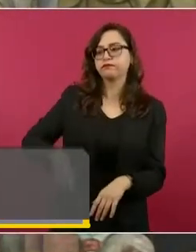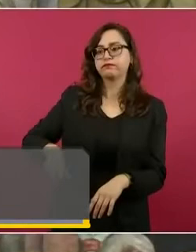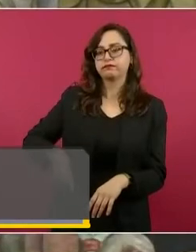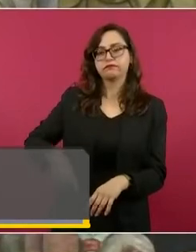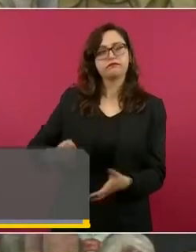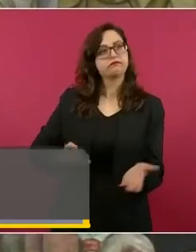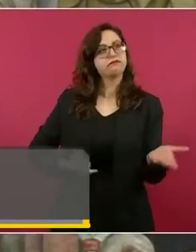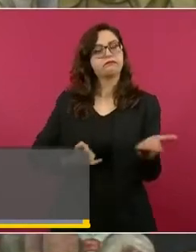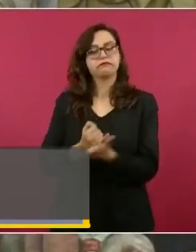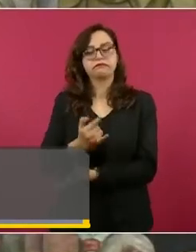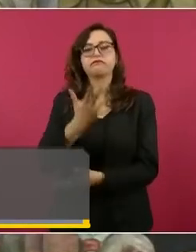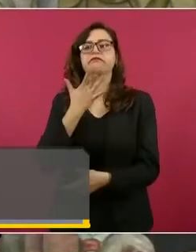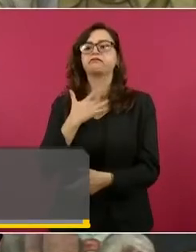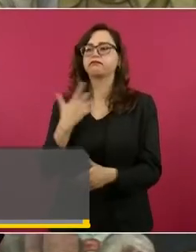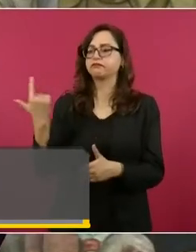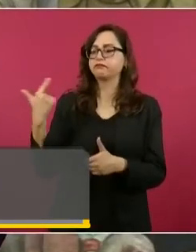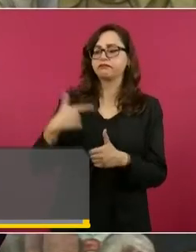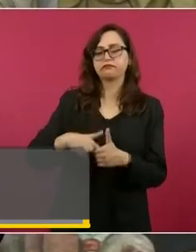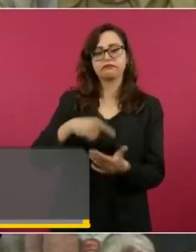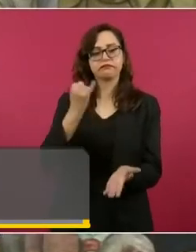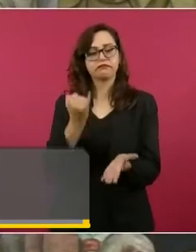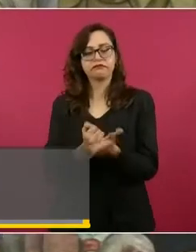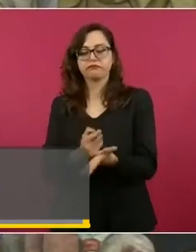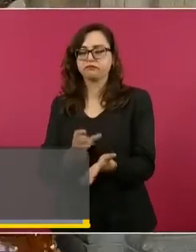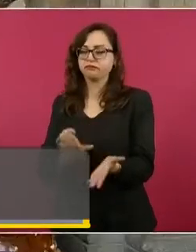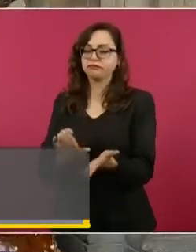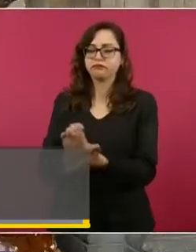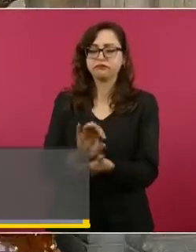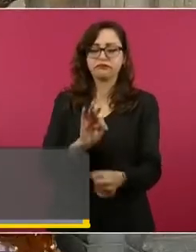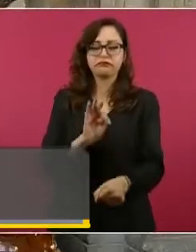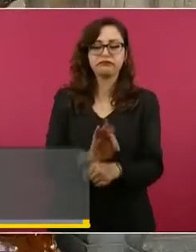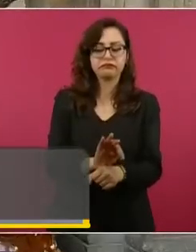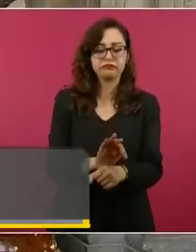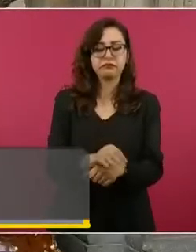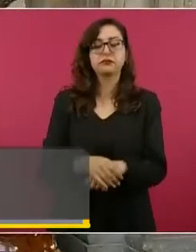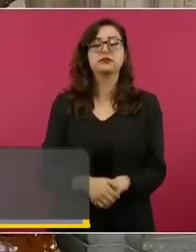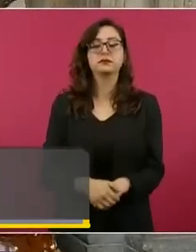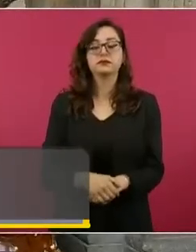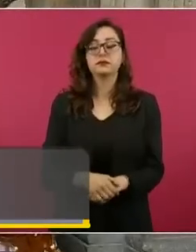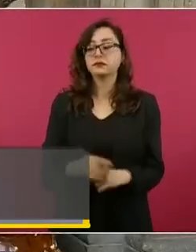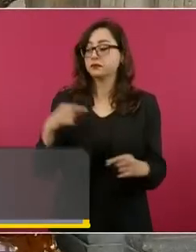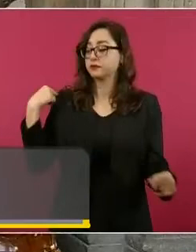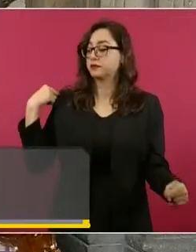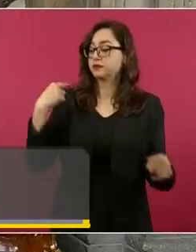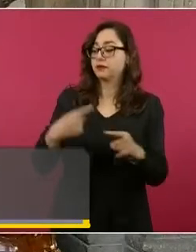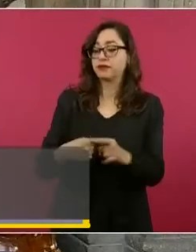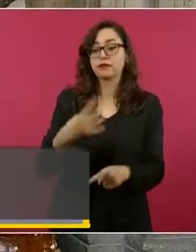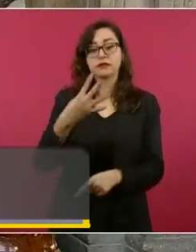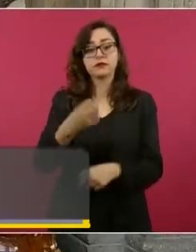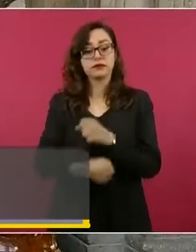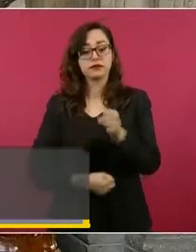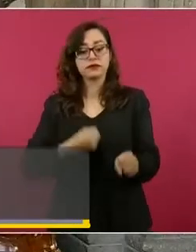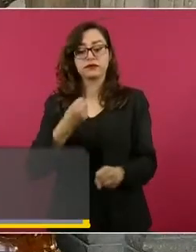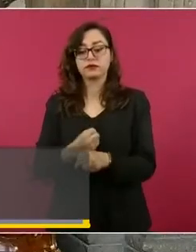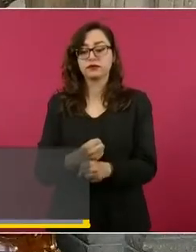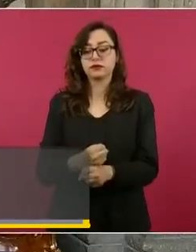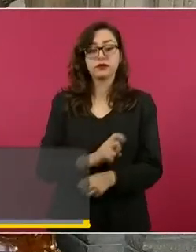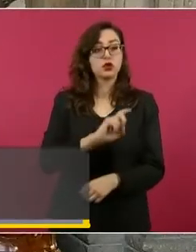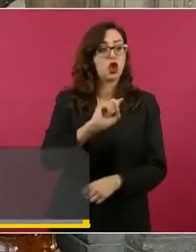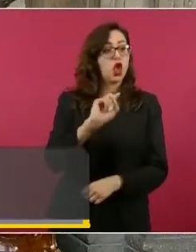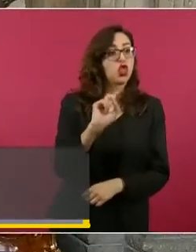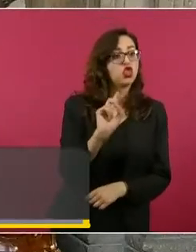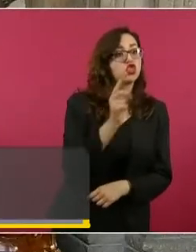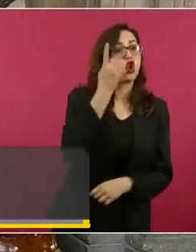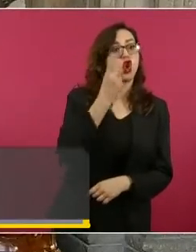gobierno, el peso no se ha devaluado. Ya ha estado en los tres primeros lugares entre